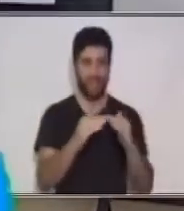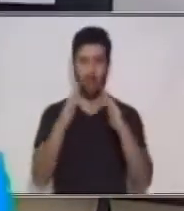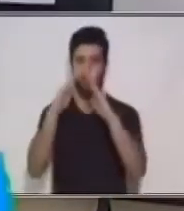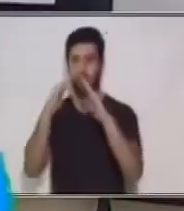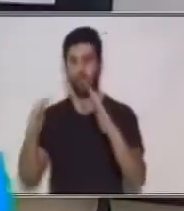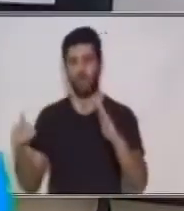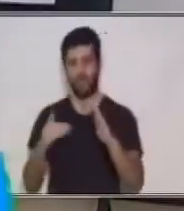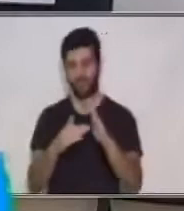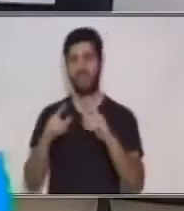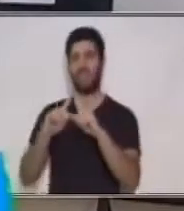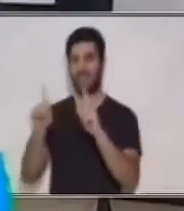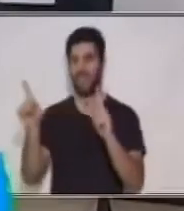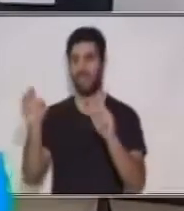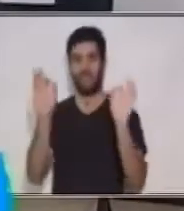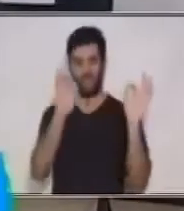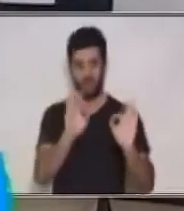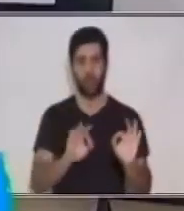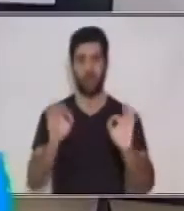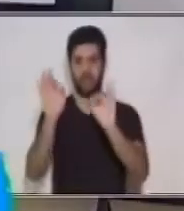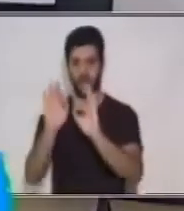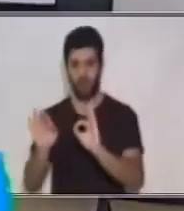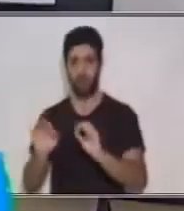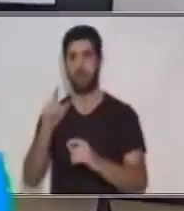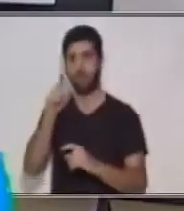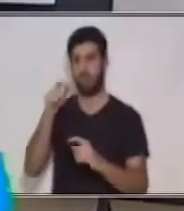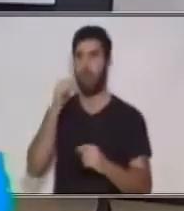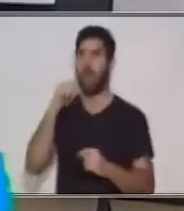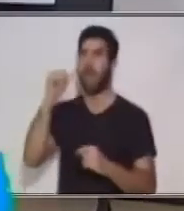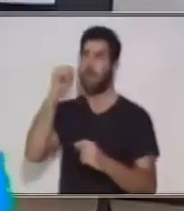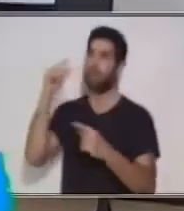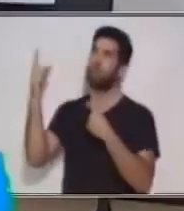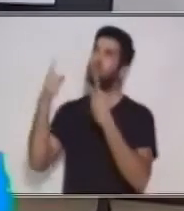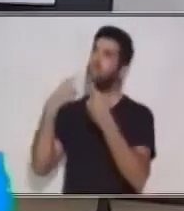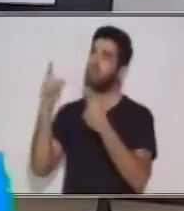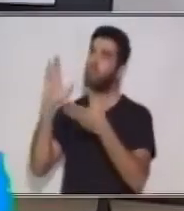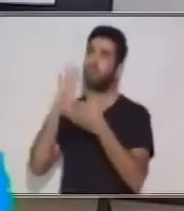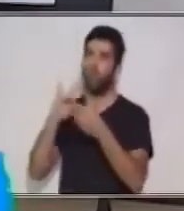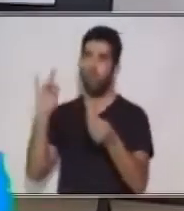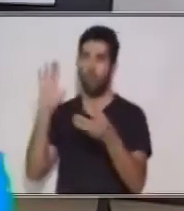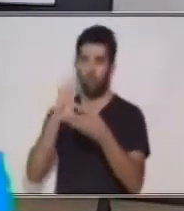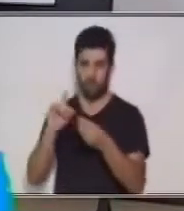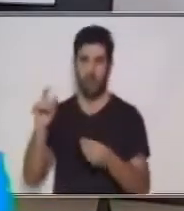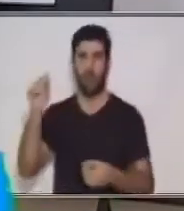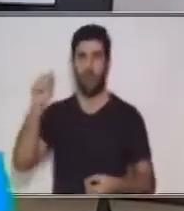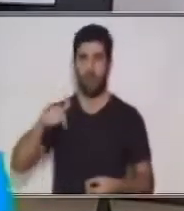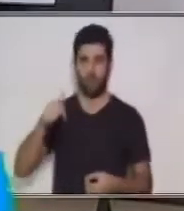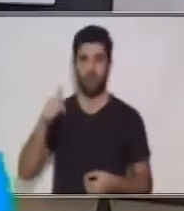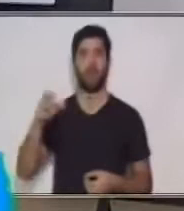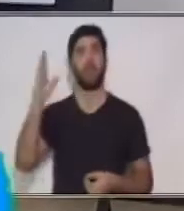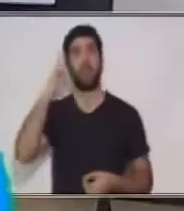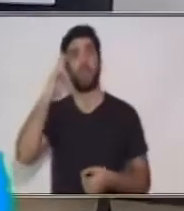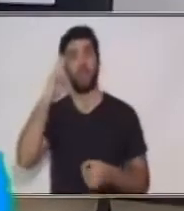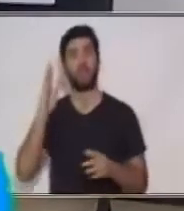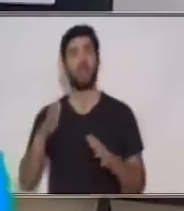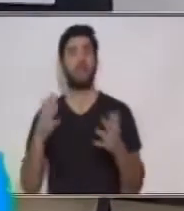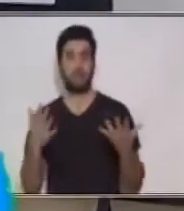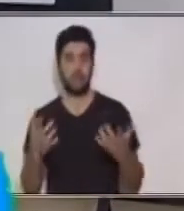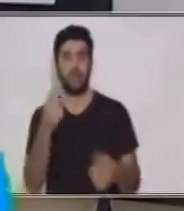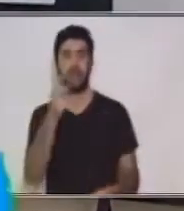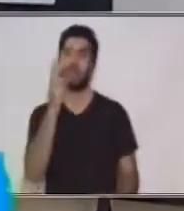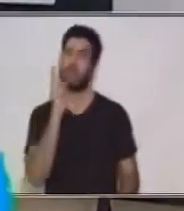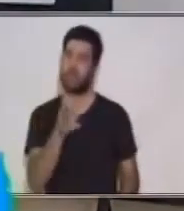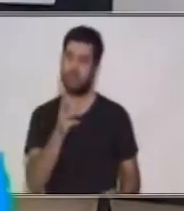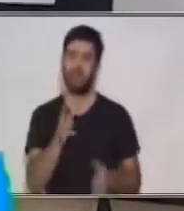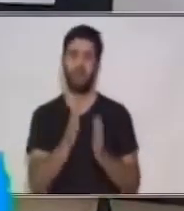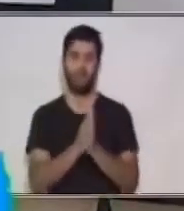esa información, ¿recuerda? Platica con un adulto sobre lo que aprendiste hoy, y te recordamos que siempre tienes que